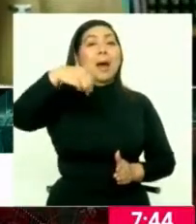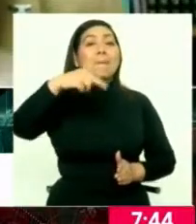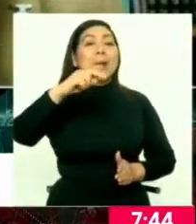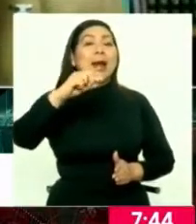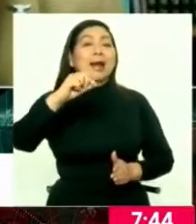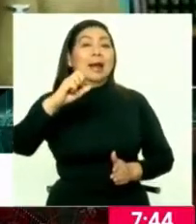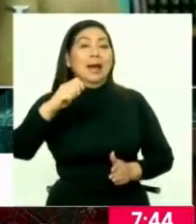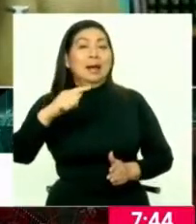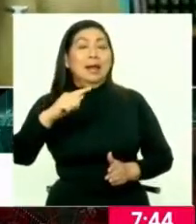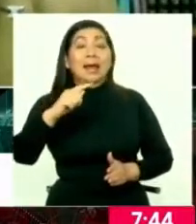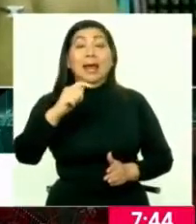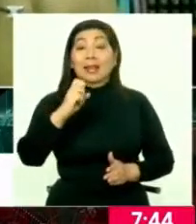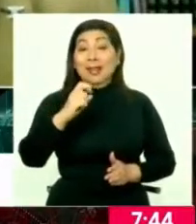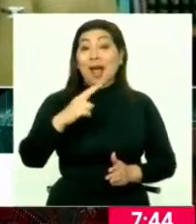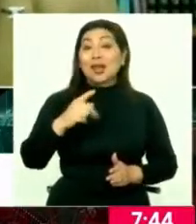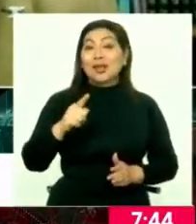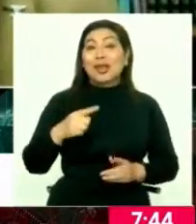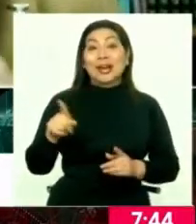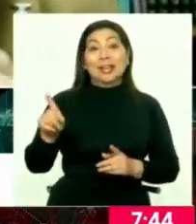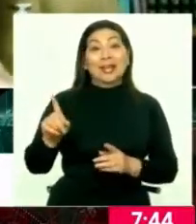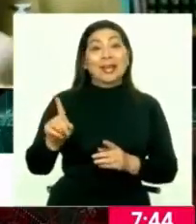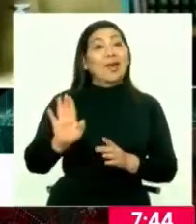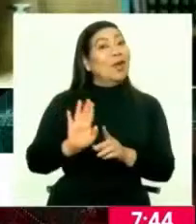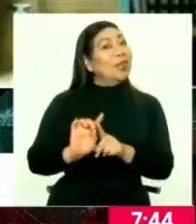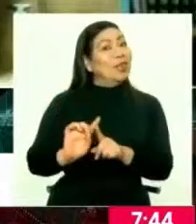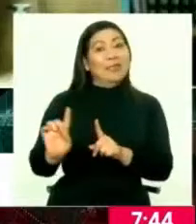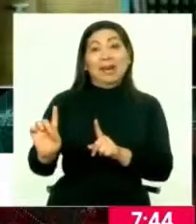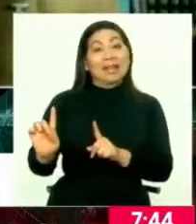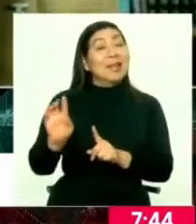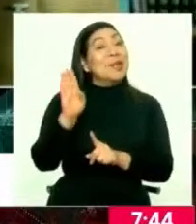el apartheid, mientras que Margaret Thatcher luego